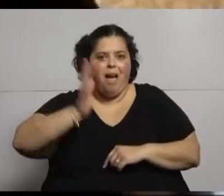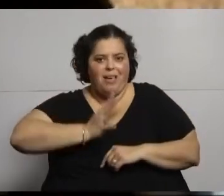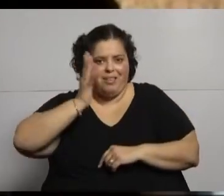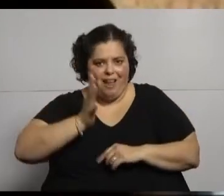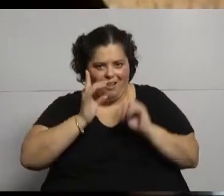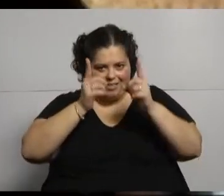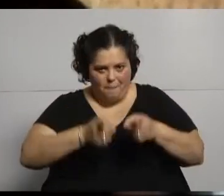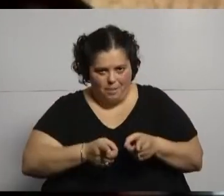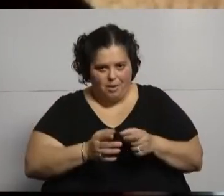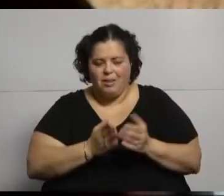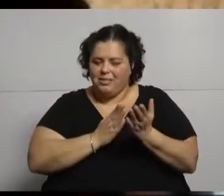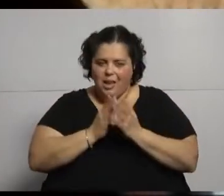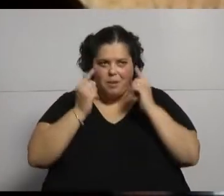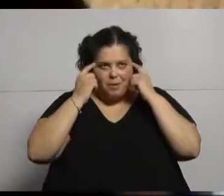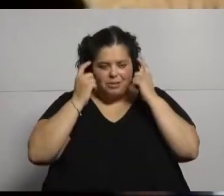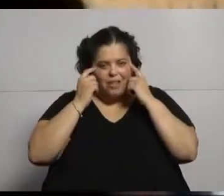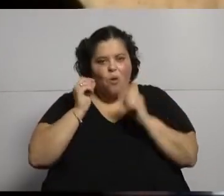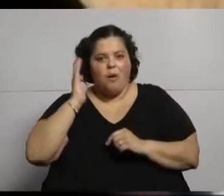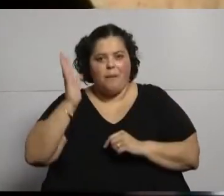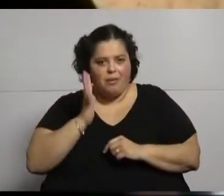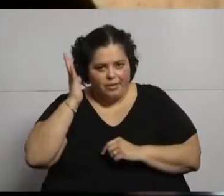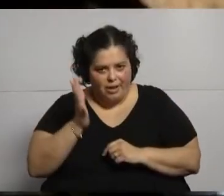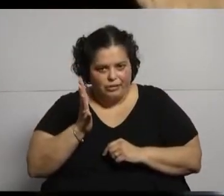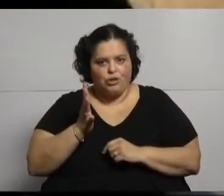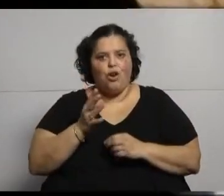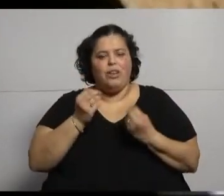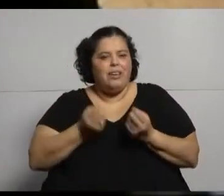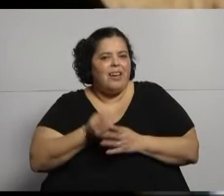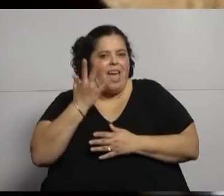la creación en el espacio público, en el